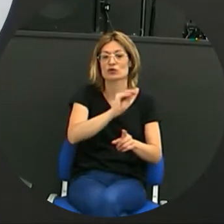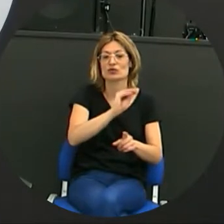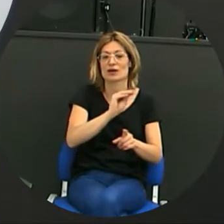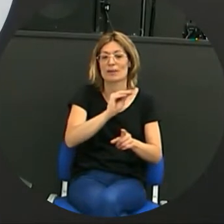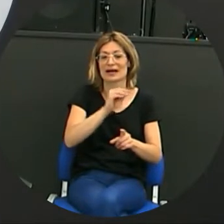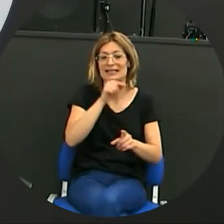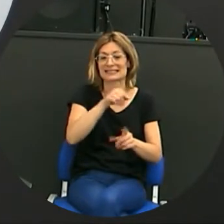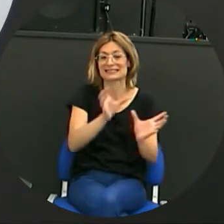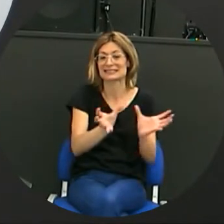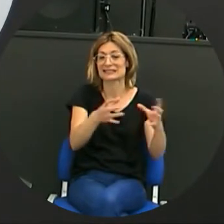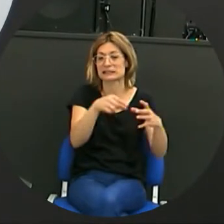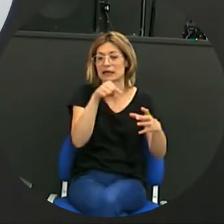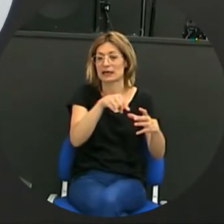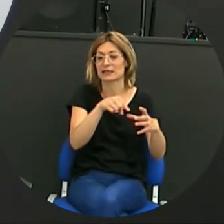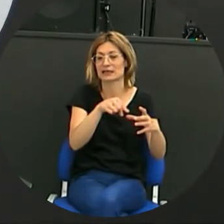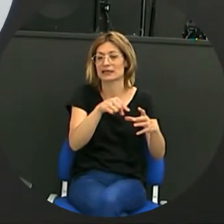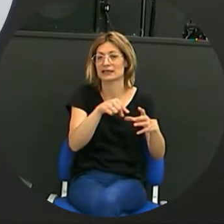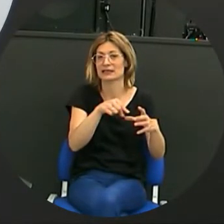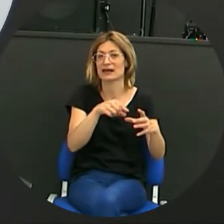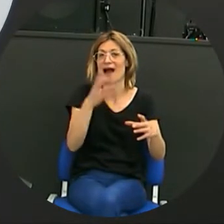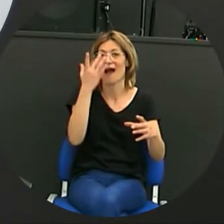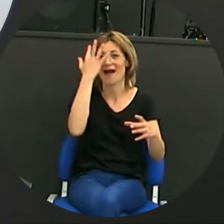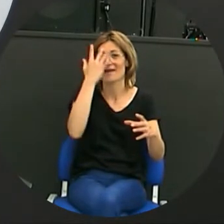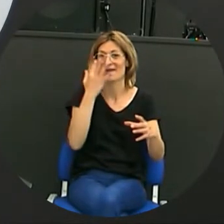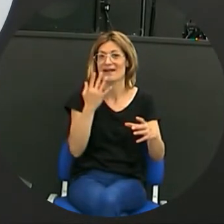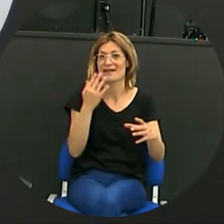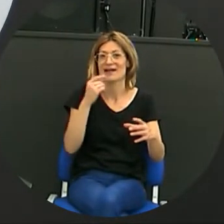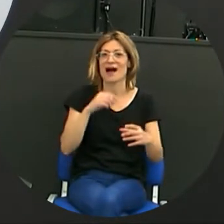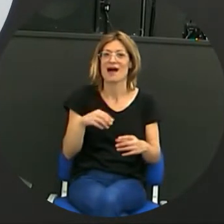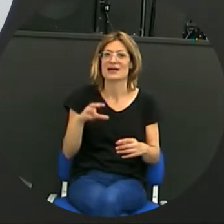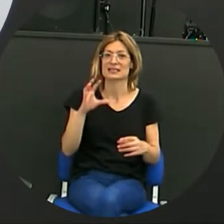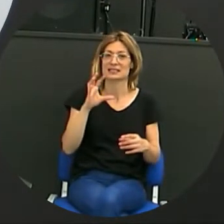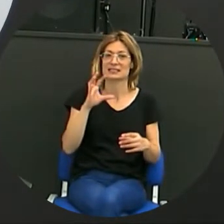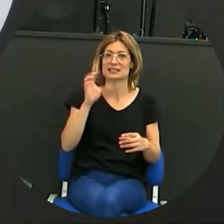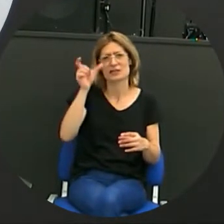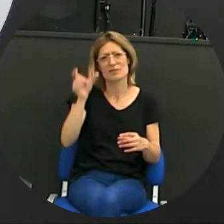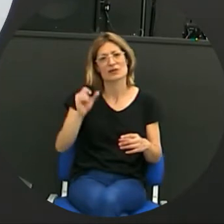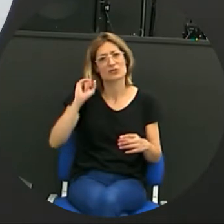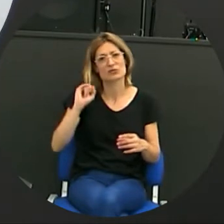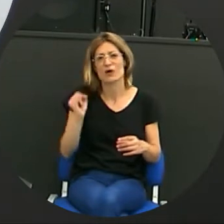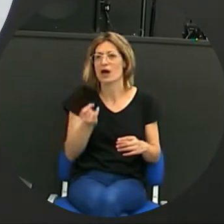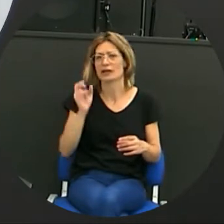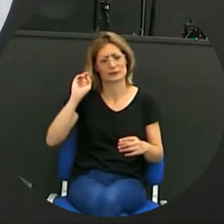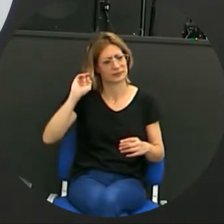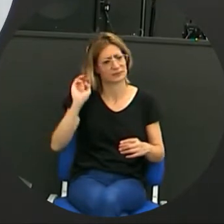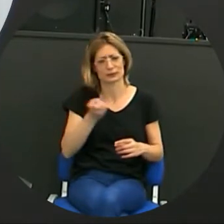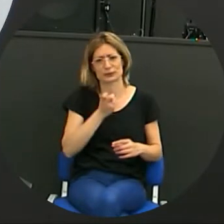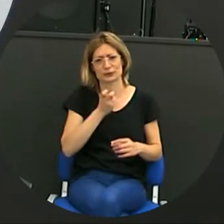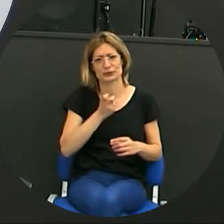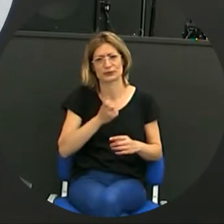estaba Ananías, y ahí estaba Saulo, y ahí estaba Bernabé, y ahí estaban, como iremos viendo, más